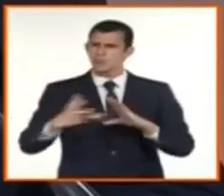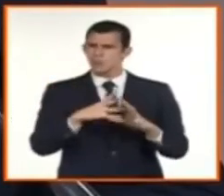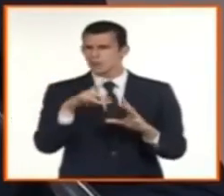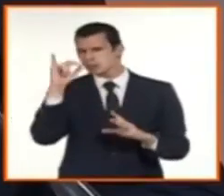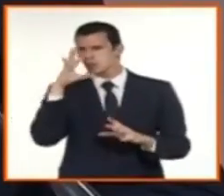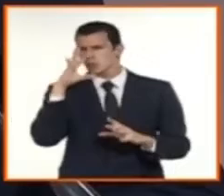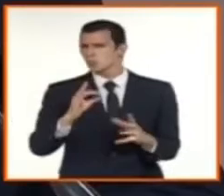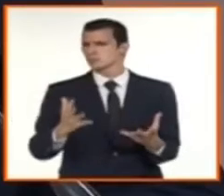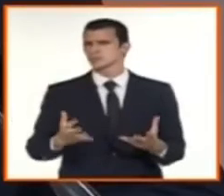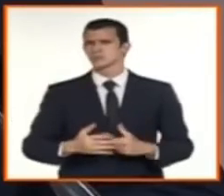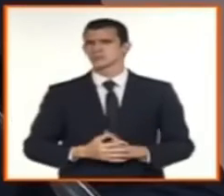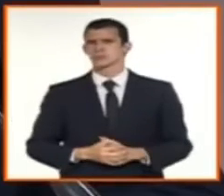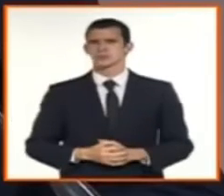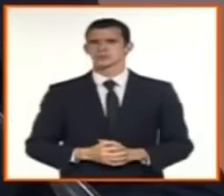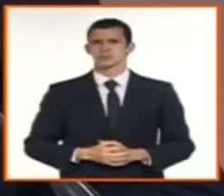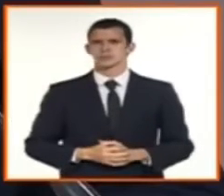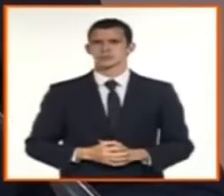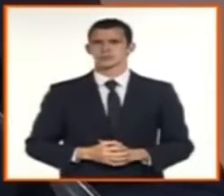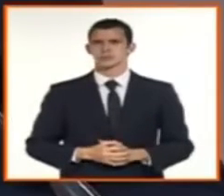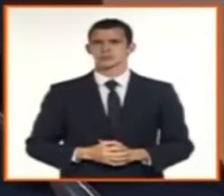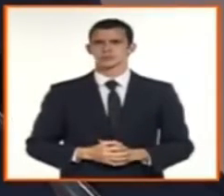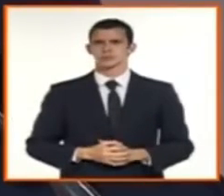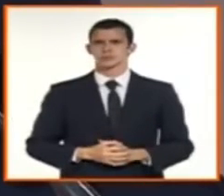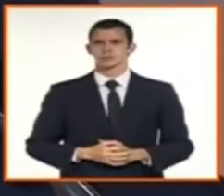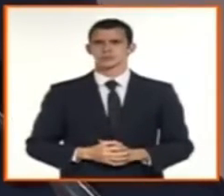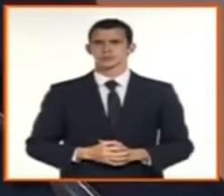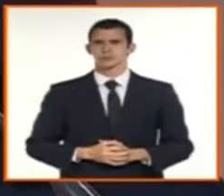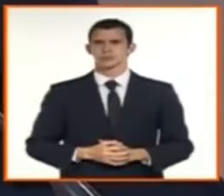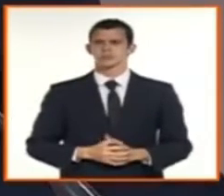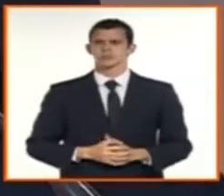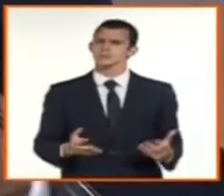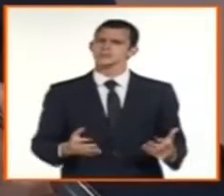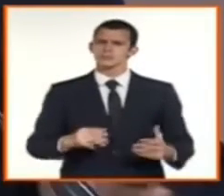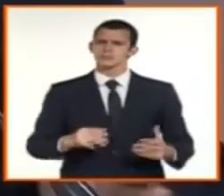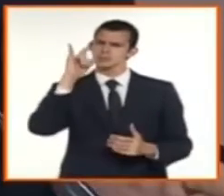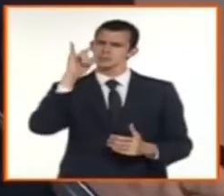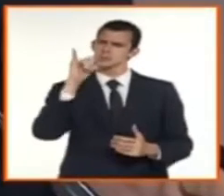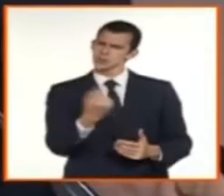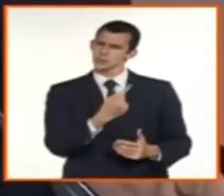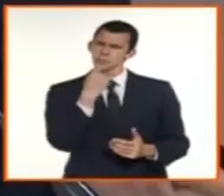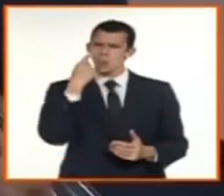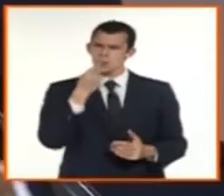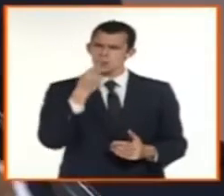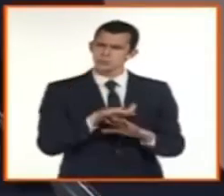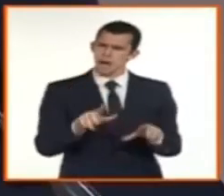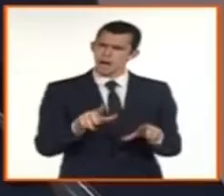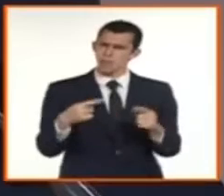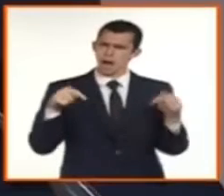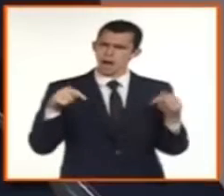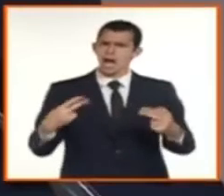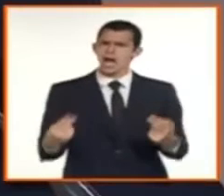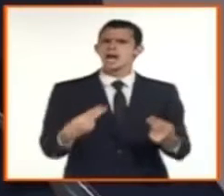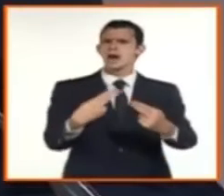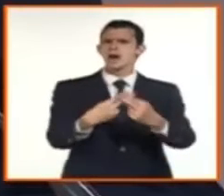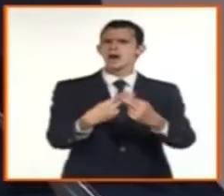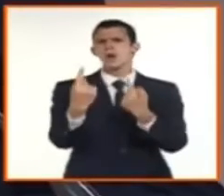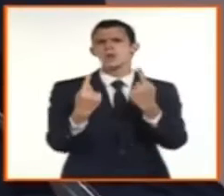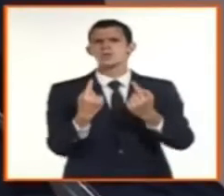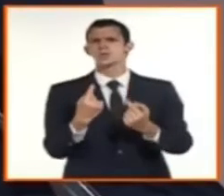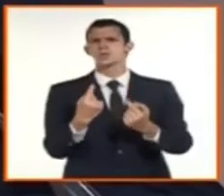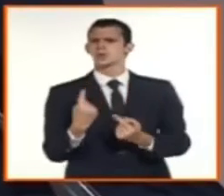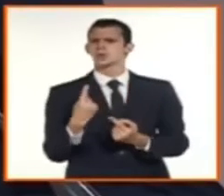una una tendencia que ya ha ocurrido porque nosotros en nuestra propia serie y en series antes y en la serie anterior hemos tenido algún